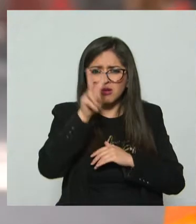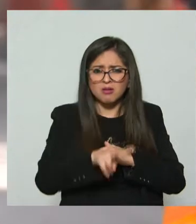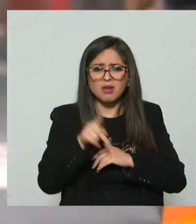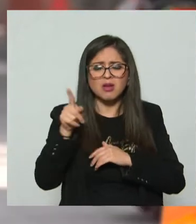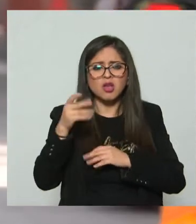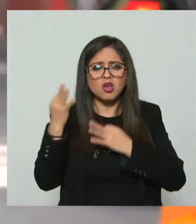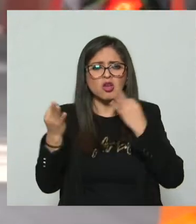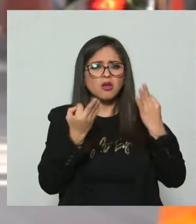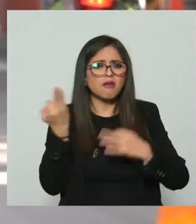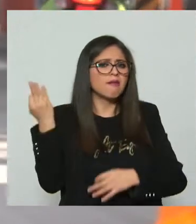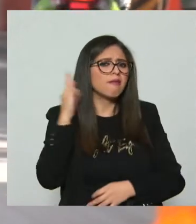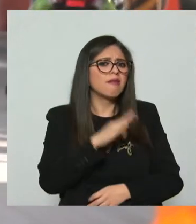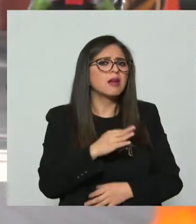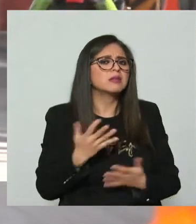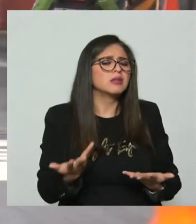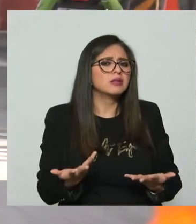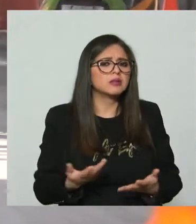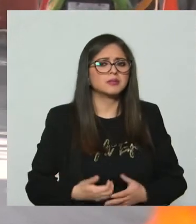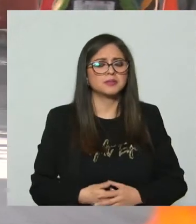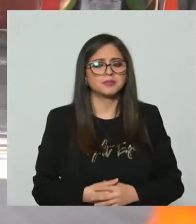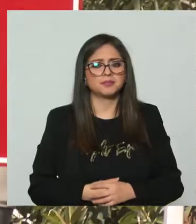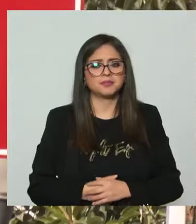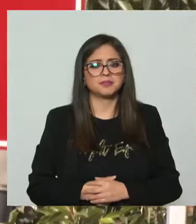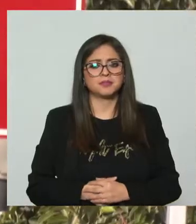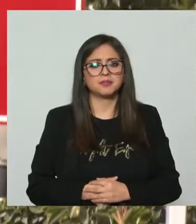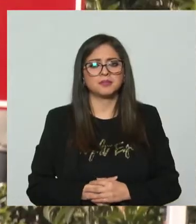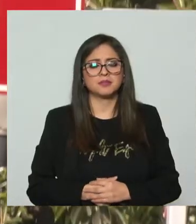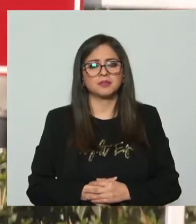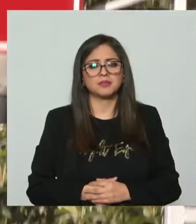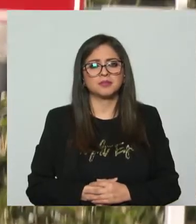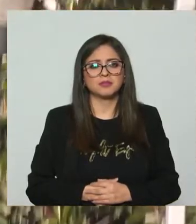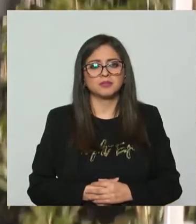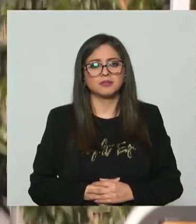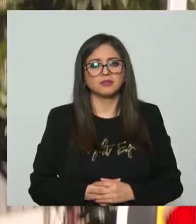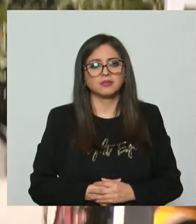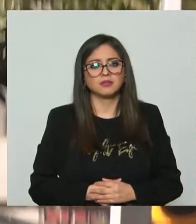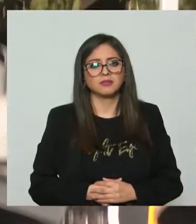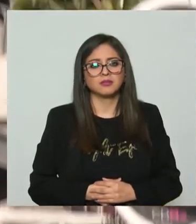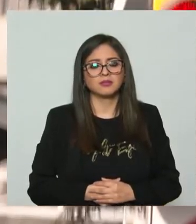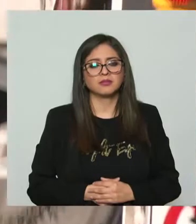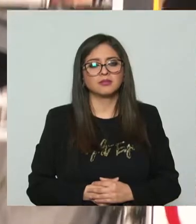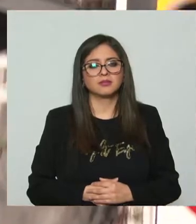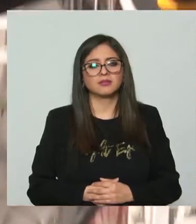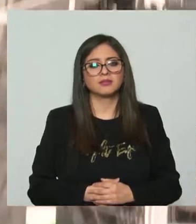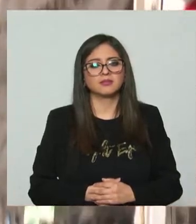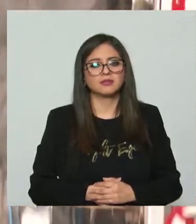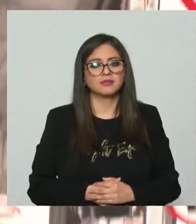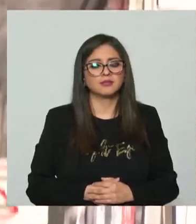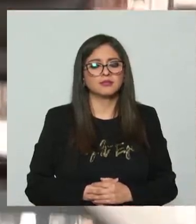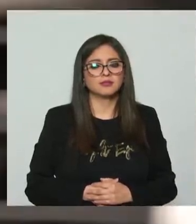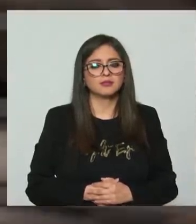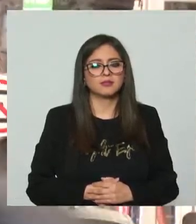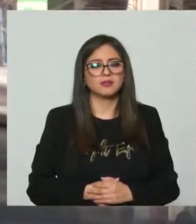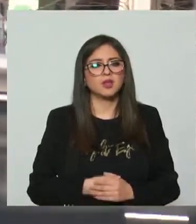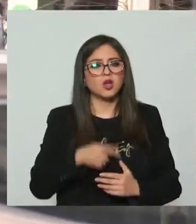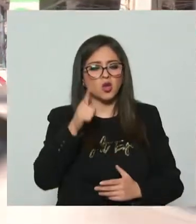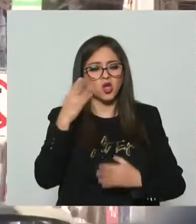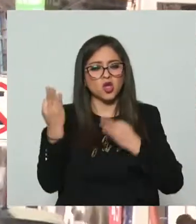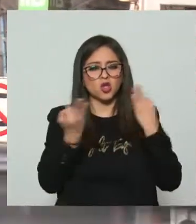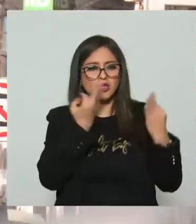news? Mira, fíjate que es una fake news que viene muy sustentada de algo que está pasando en el